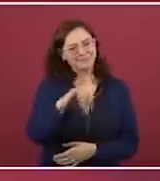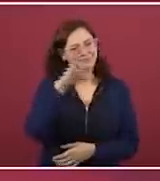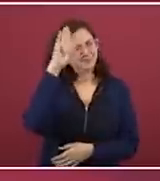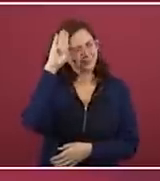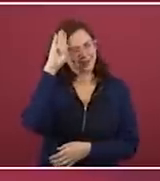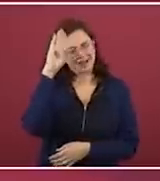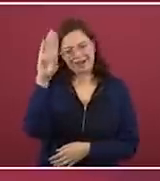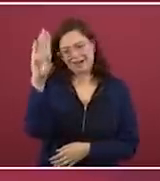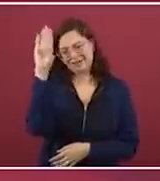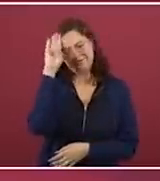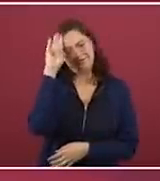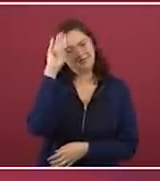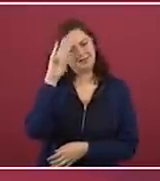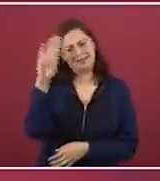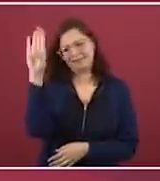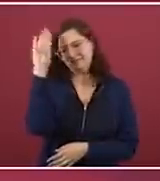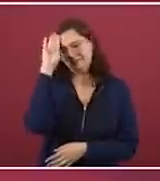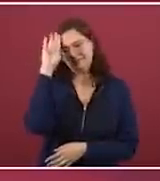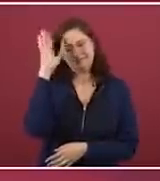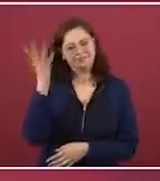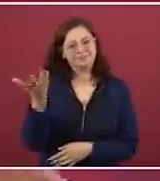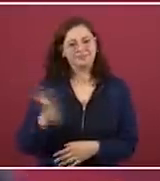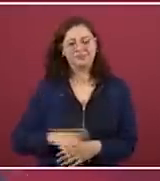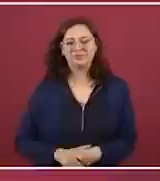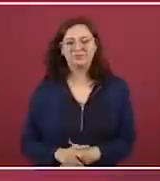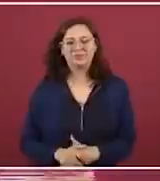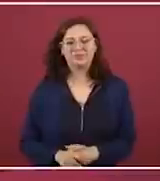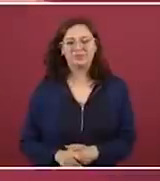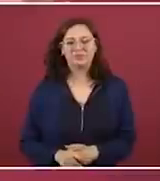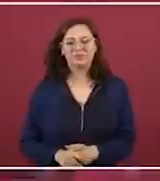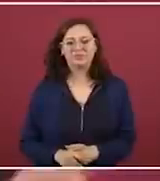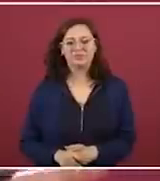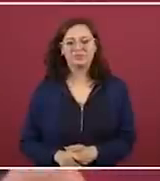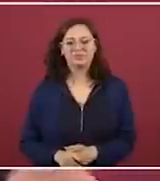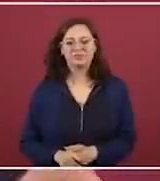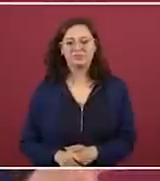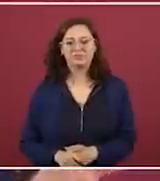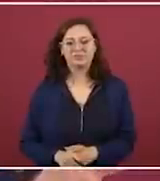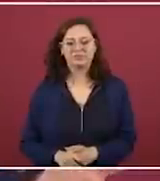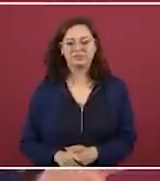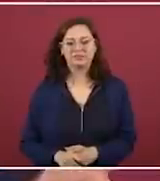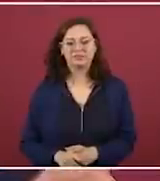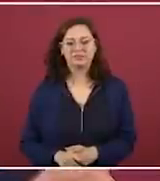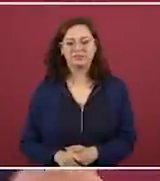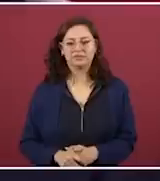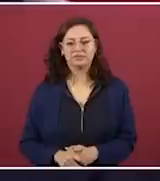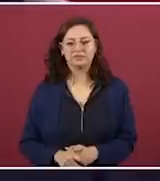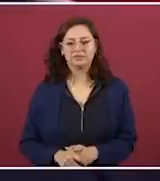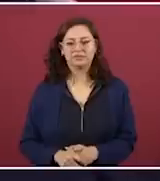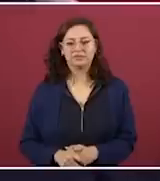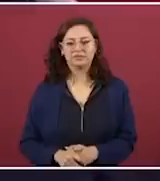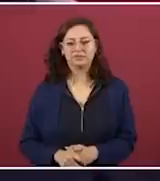Se pasaban. Y se robaron la elección.